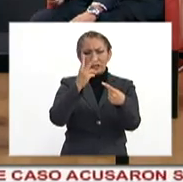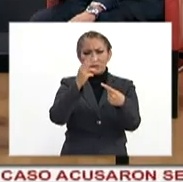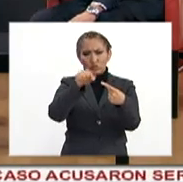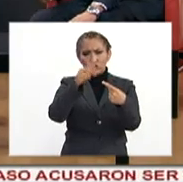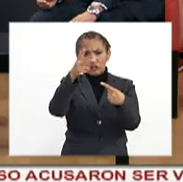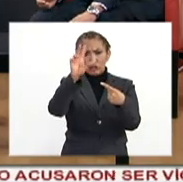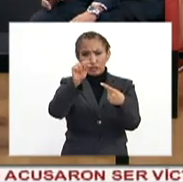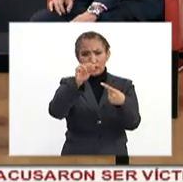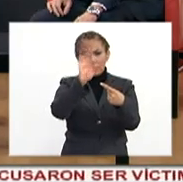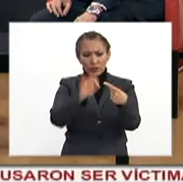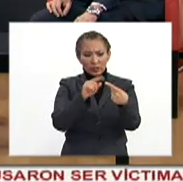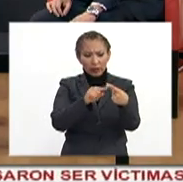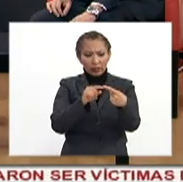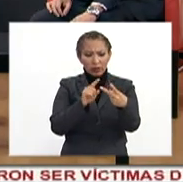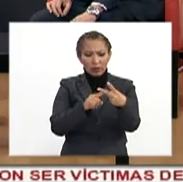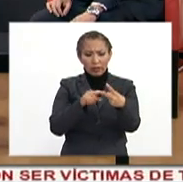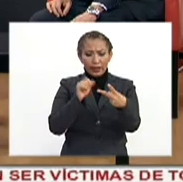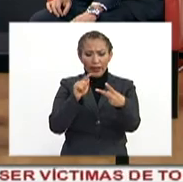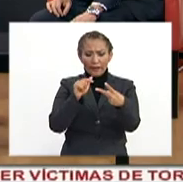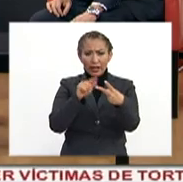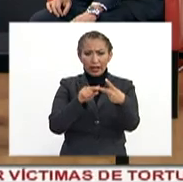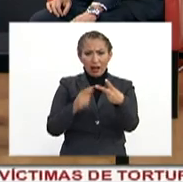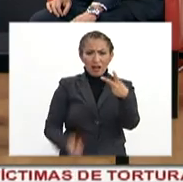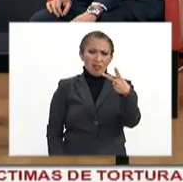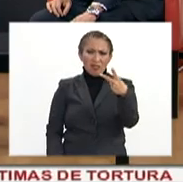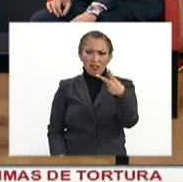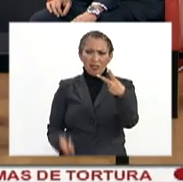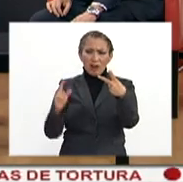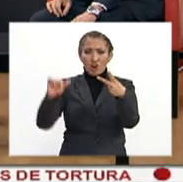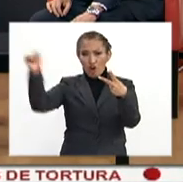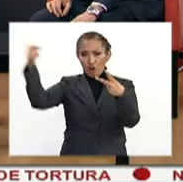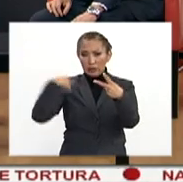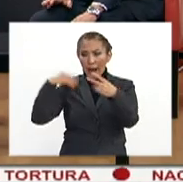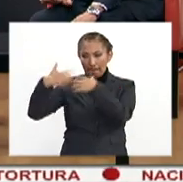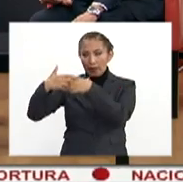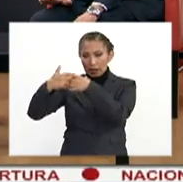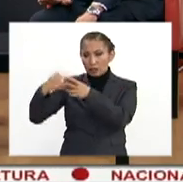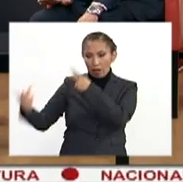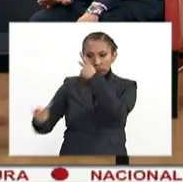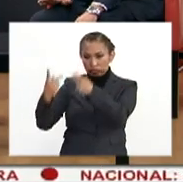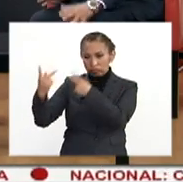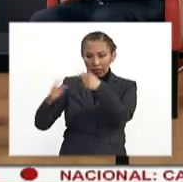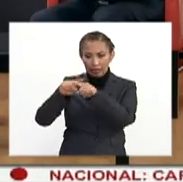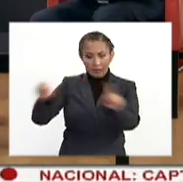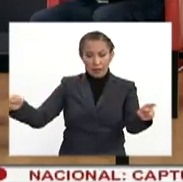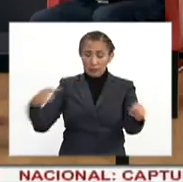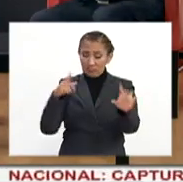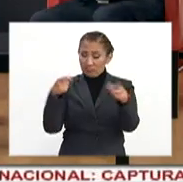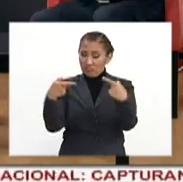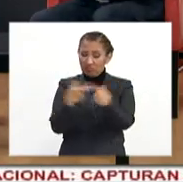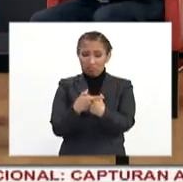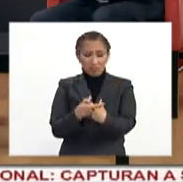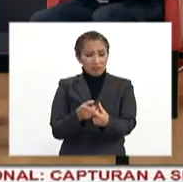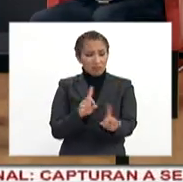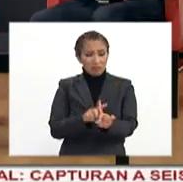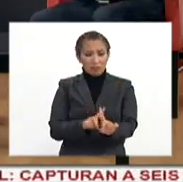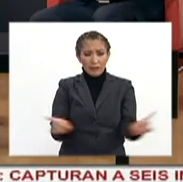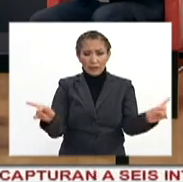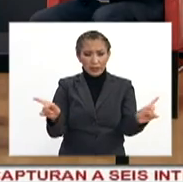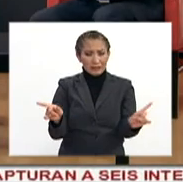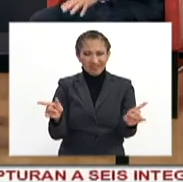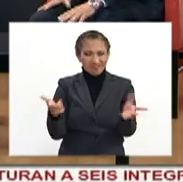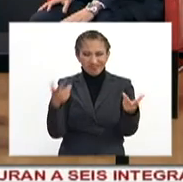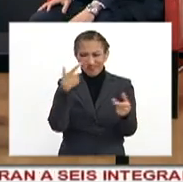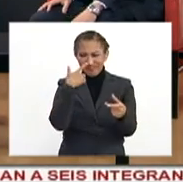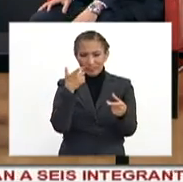43.80%, claro, con otra casa encuestadora, y a Delfina con el 21.71%, también una diferencia muy Así es.